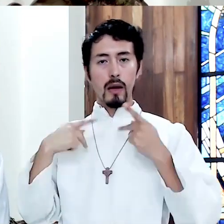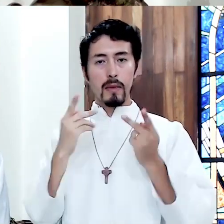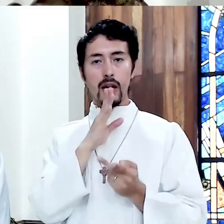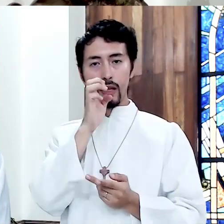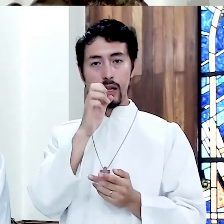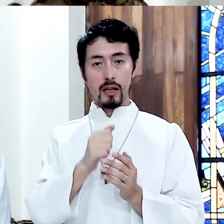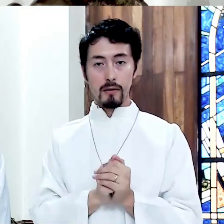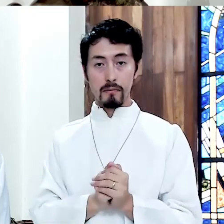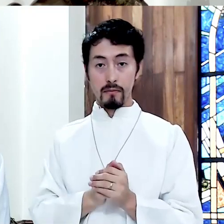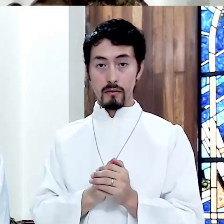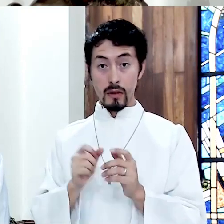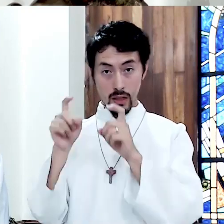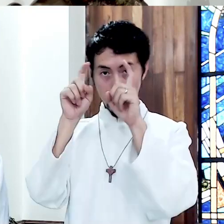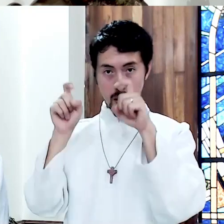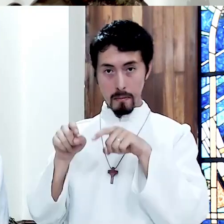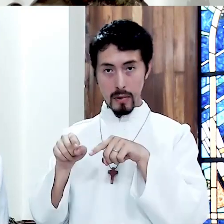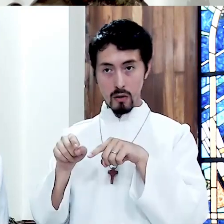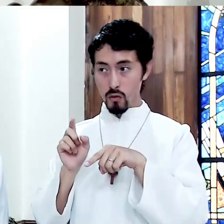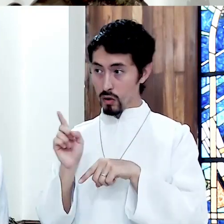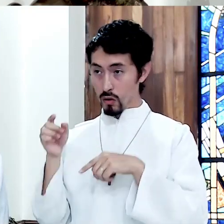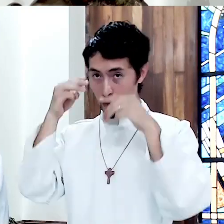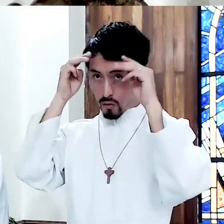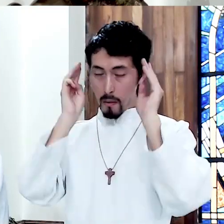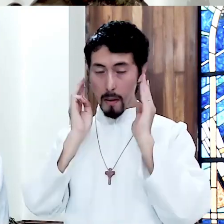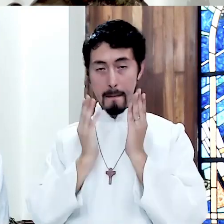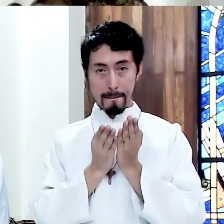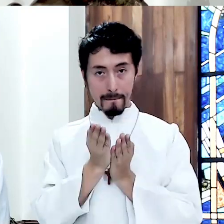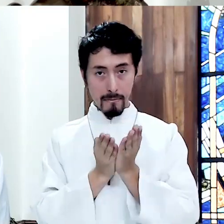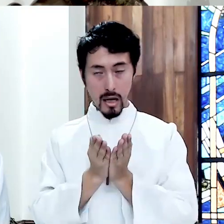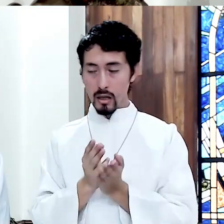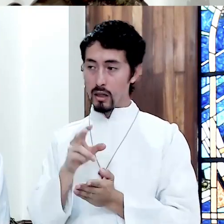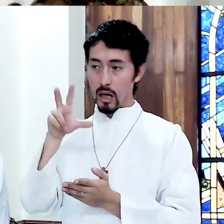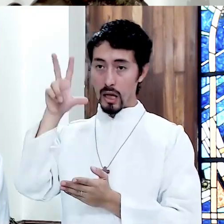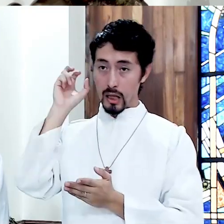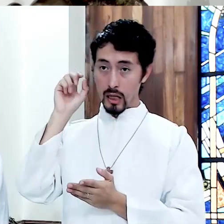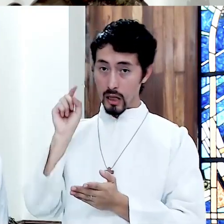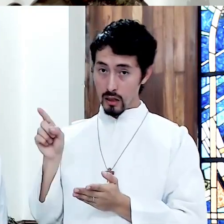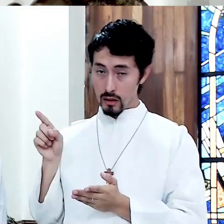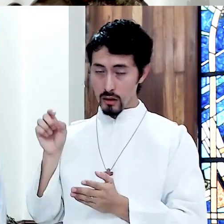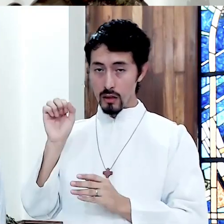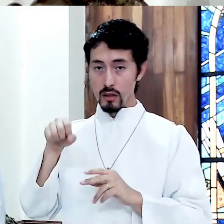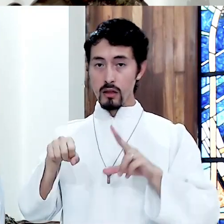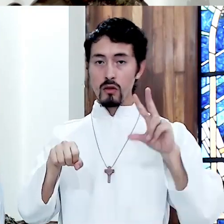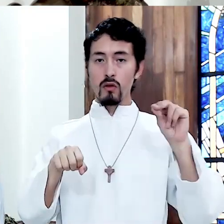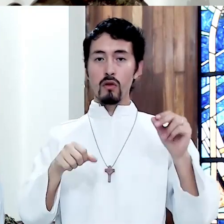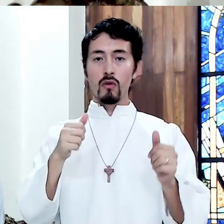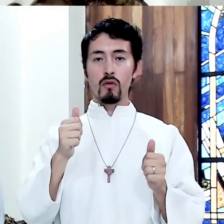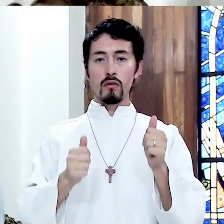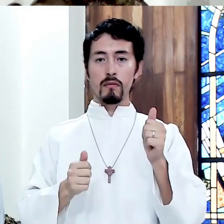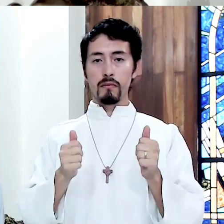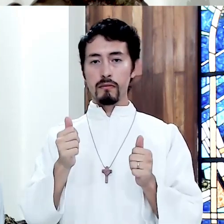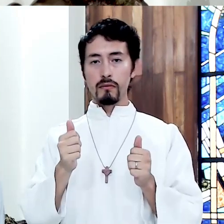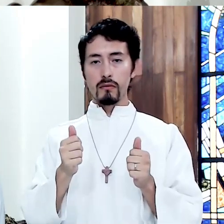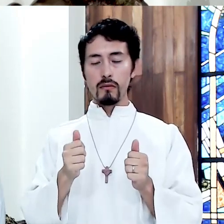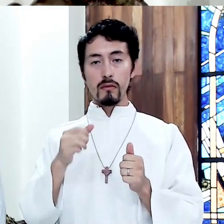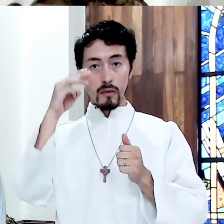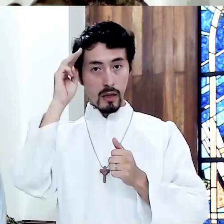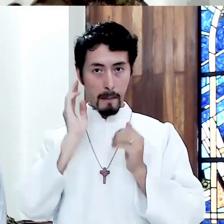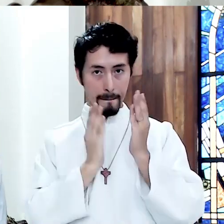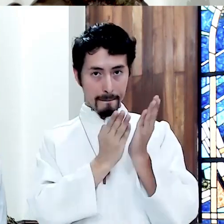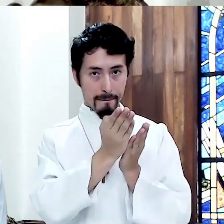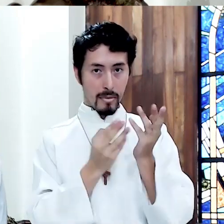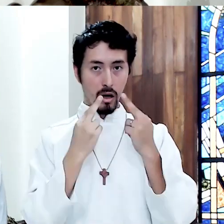Y ella hace una confesión de fe bellísima: yo creo que tú eres el Mesías, que tú eres el Hijo de